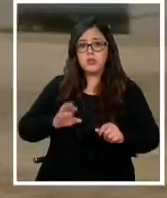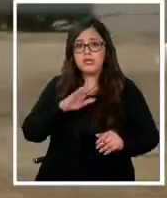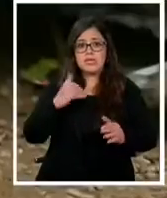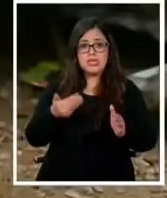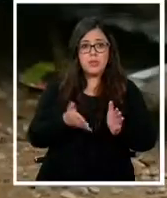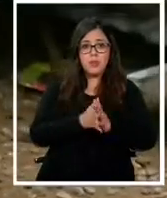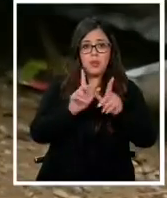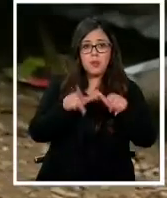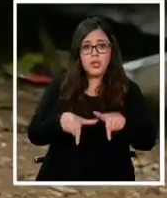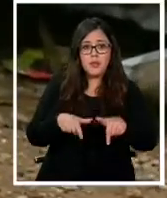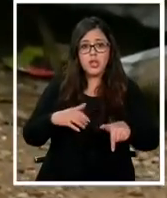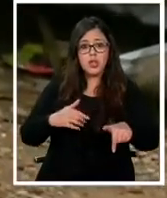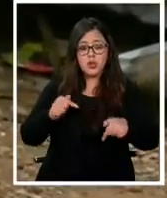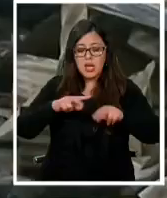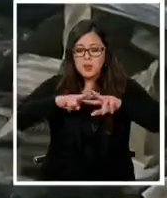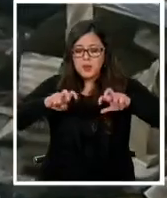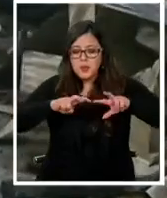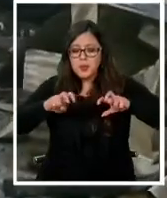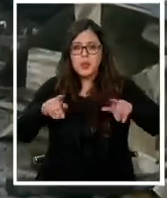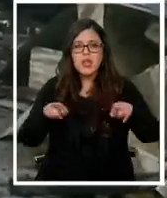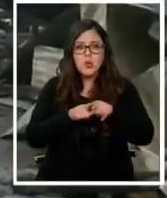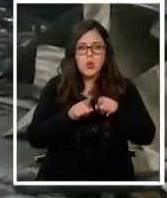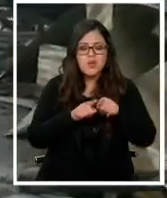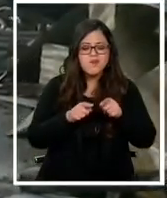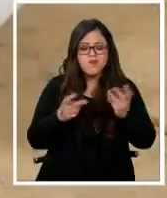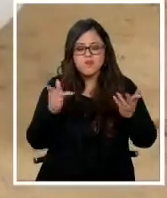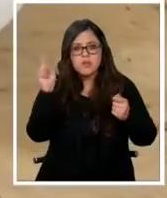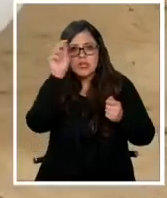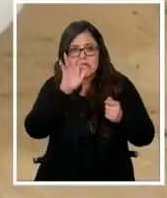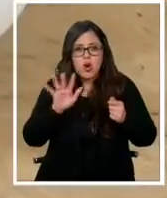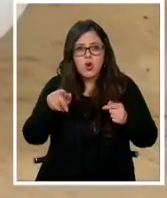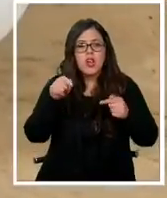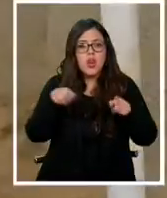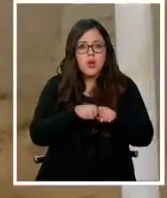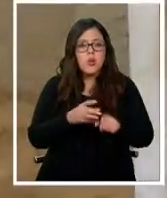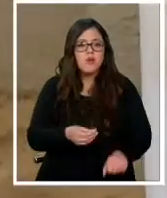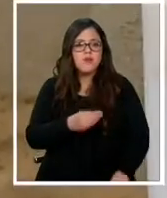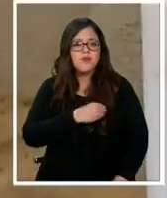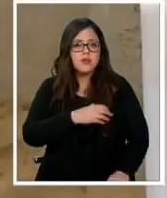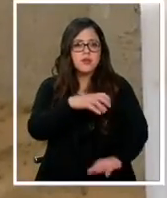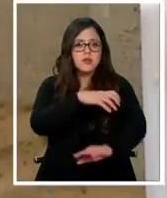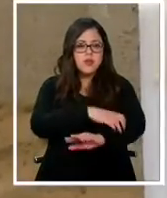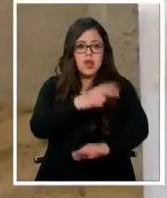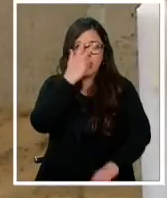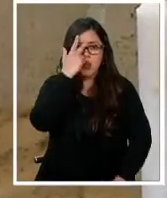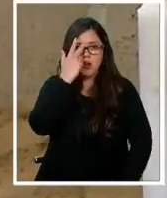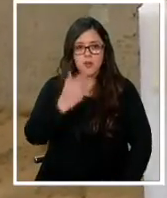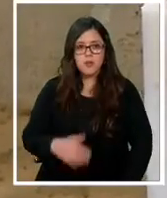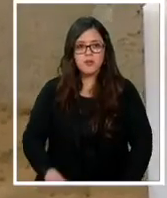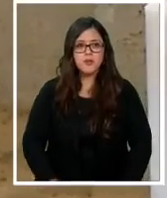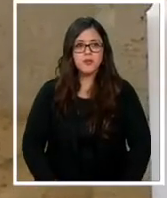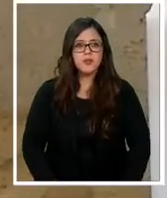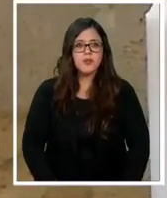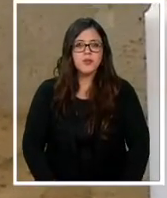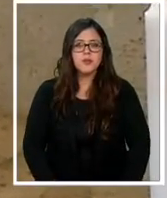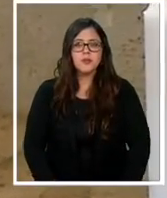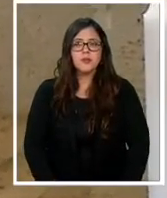la PDI indagan una serie de variables de esta tragedia que hoy enluta a la región de Coquimbo.